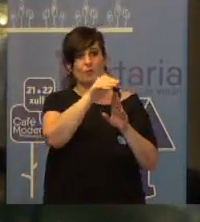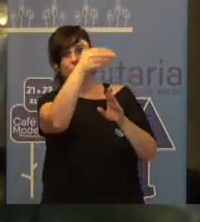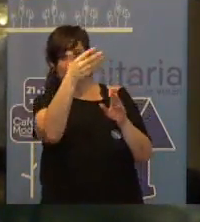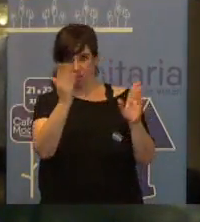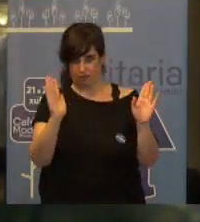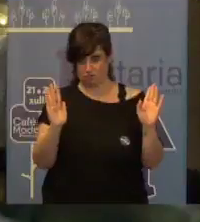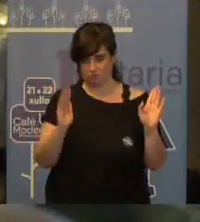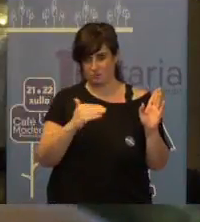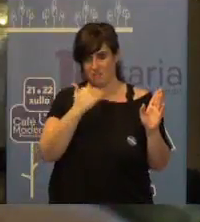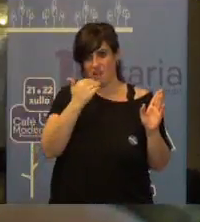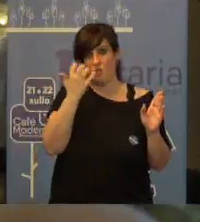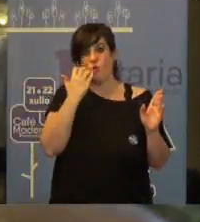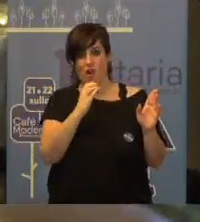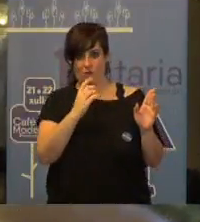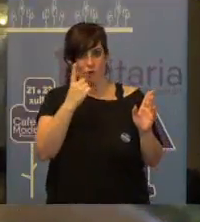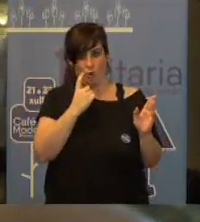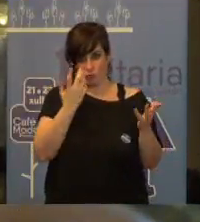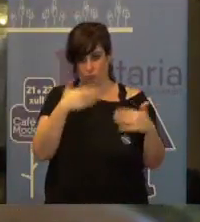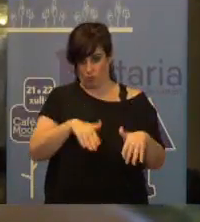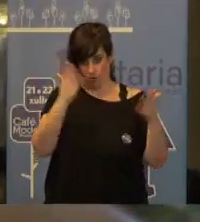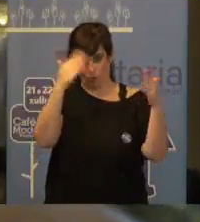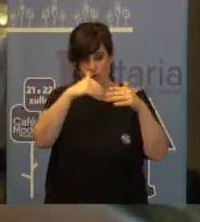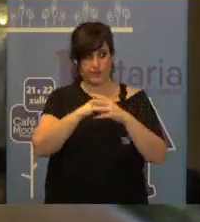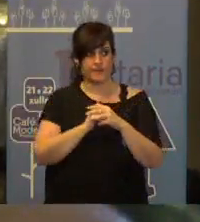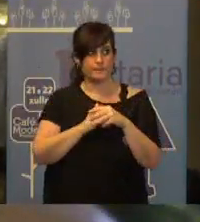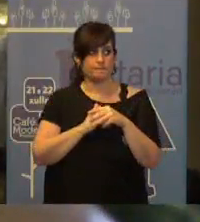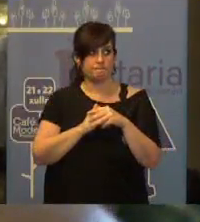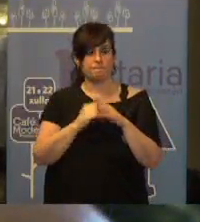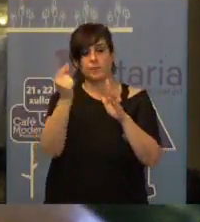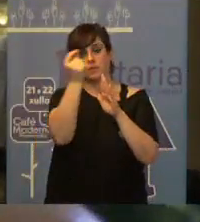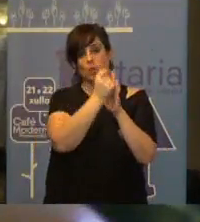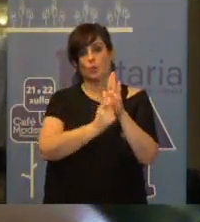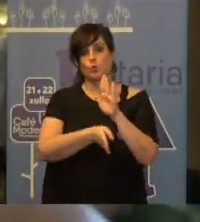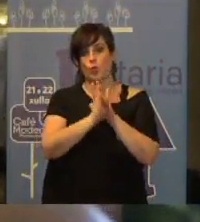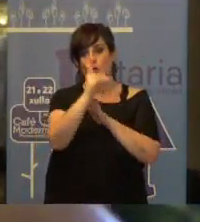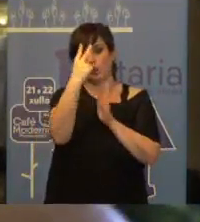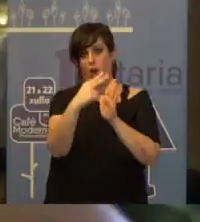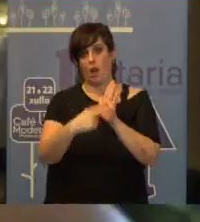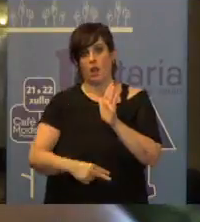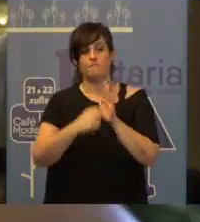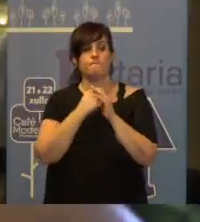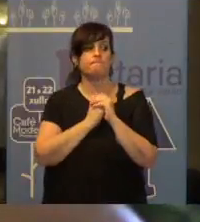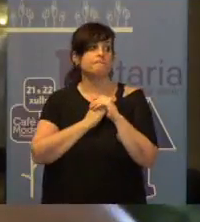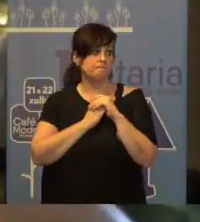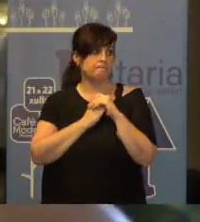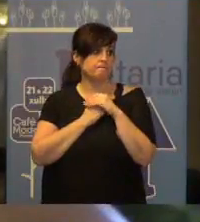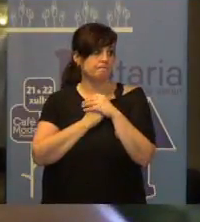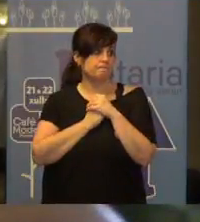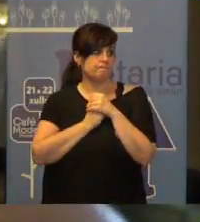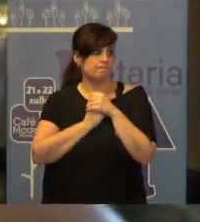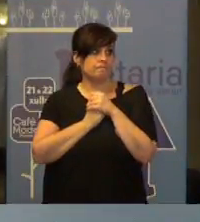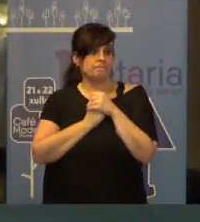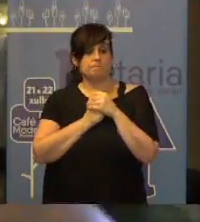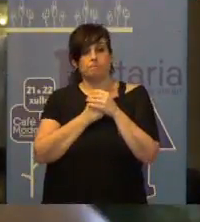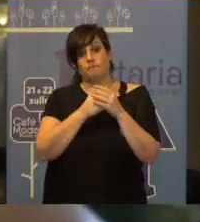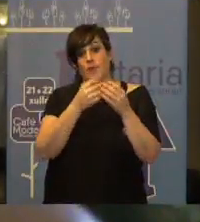Identificar os bolsos de pobreza, por suposto, necesarios de recursos, tal, forte programa de máis hai que recordar que o bipartito en eso fixo moi ben, medidas